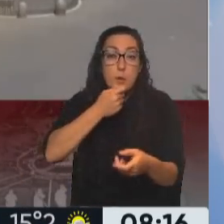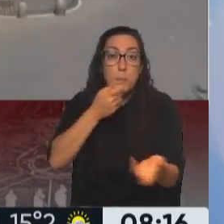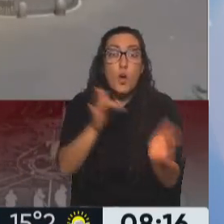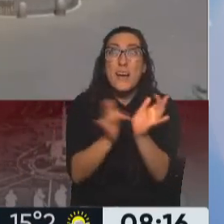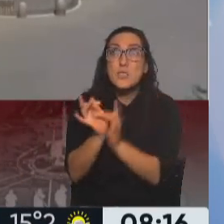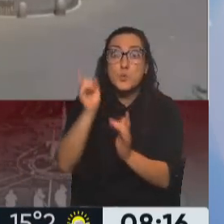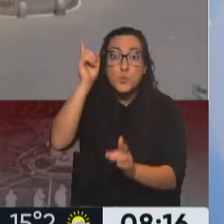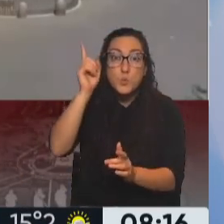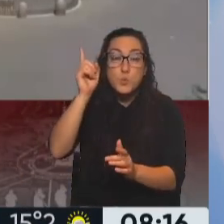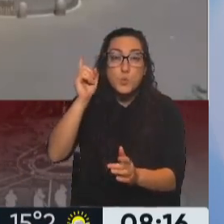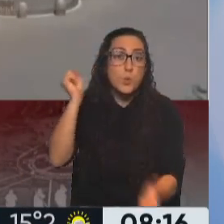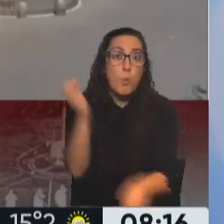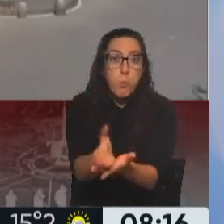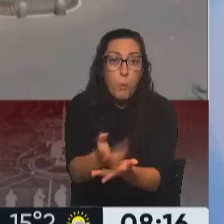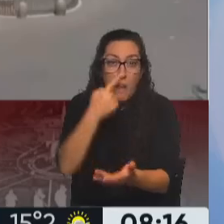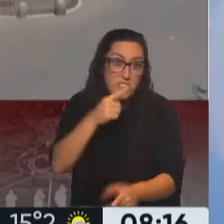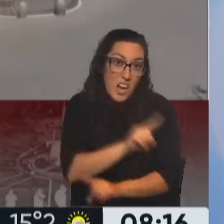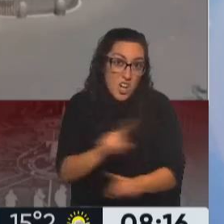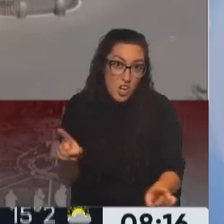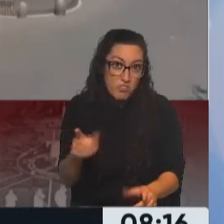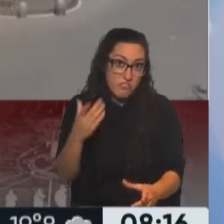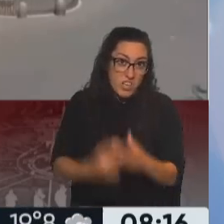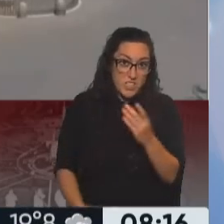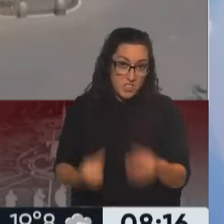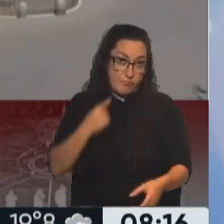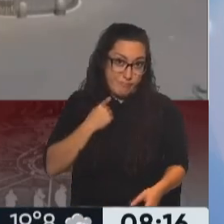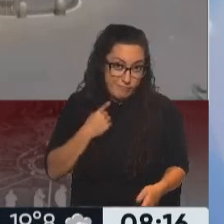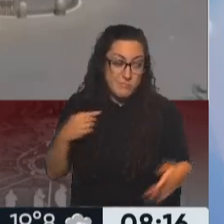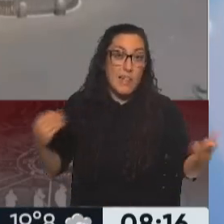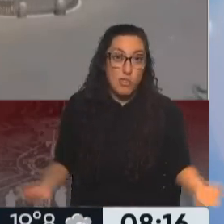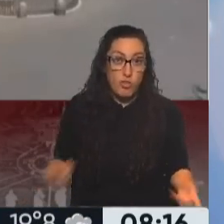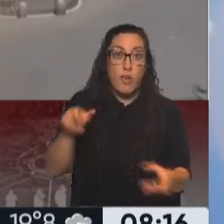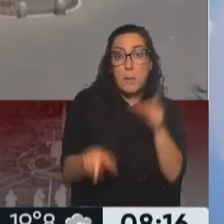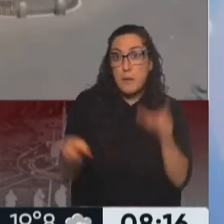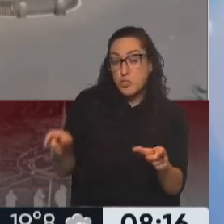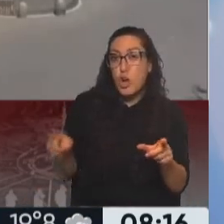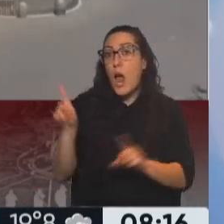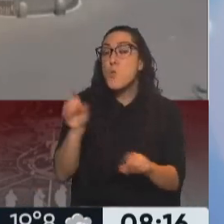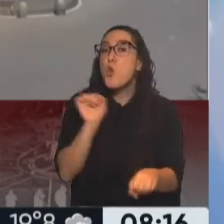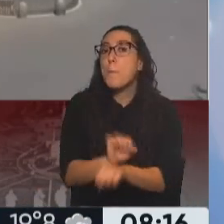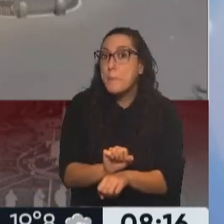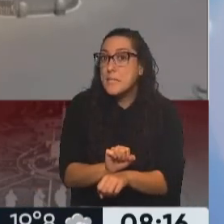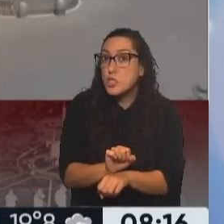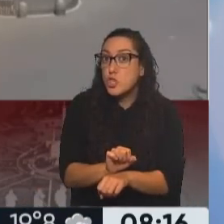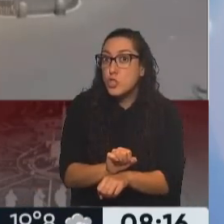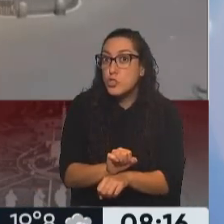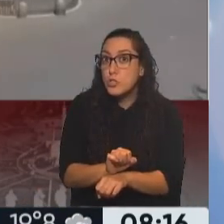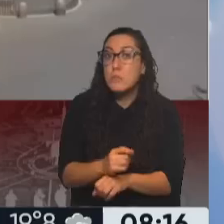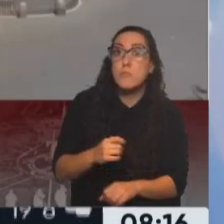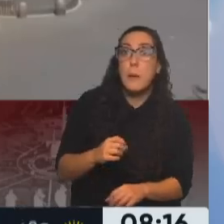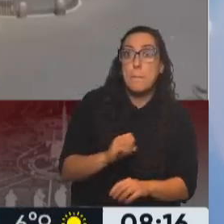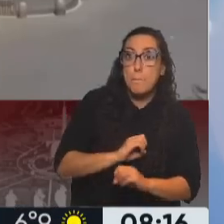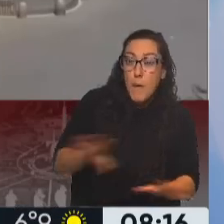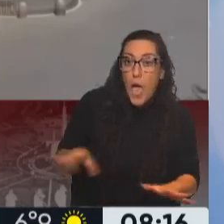lo condenaron como un malhechor y no era ningún malhechor. Y mucha gente ha estado o está presa injustamente con